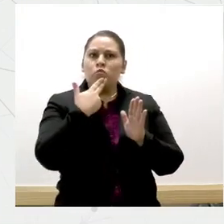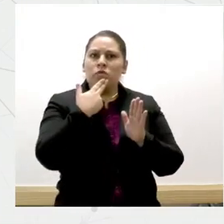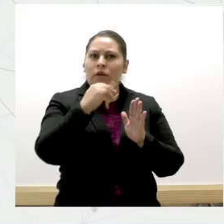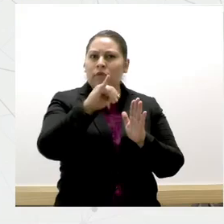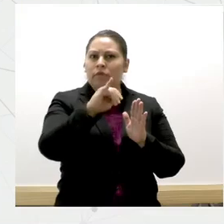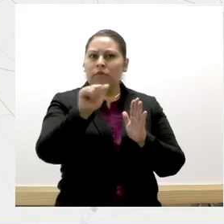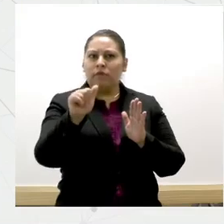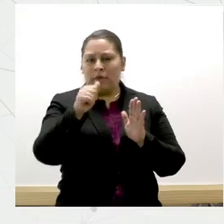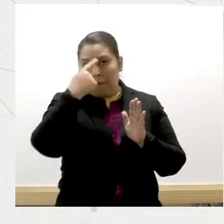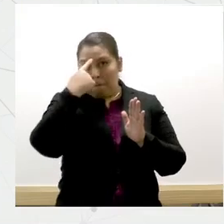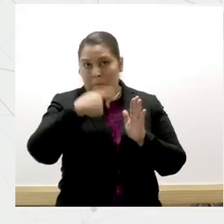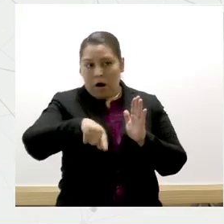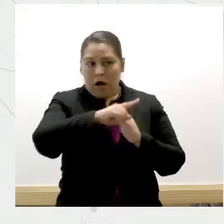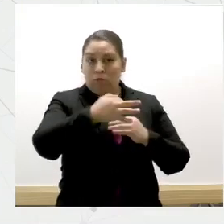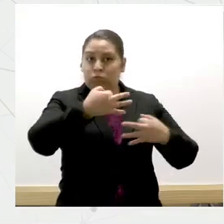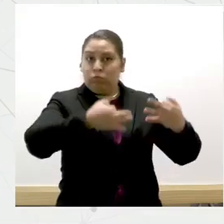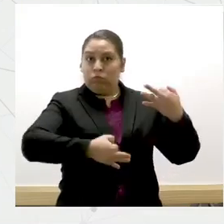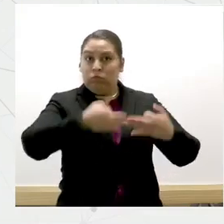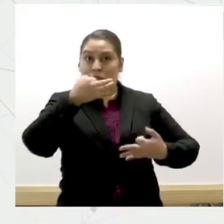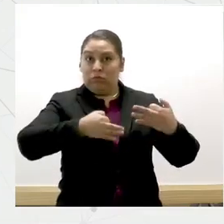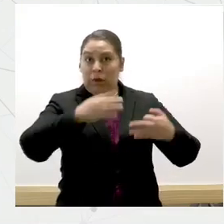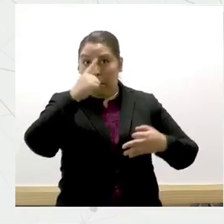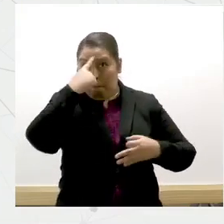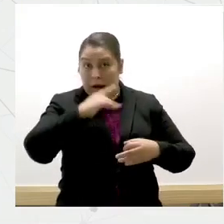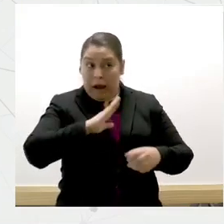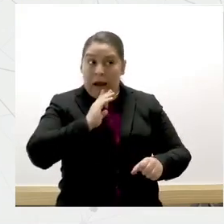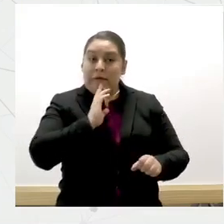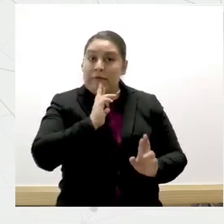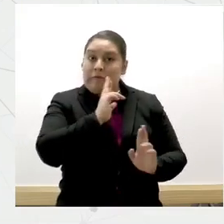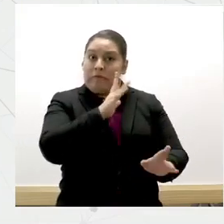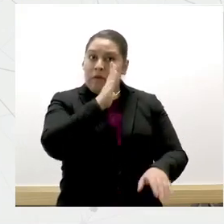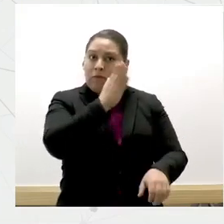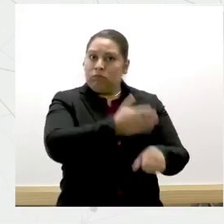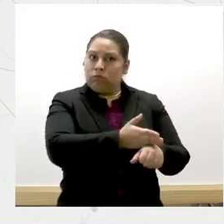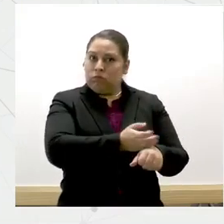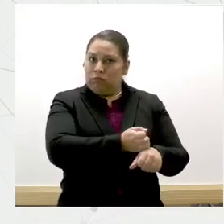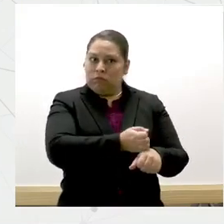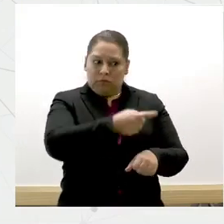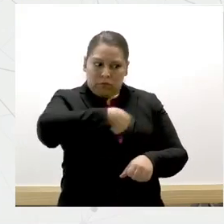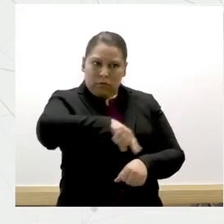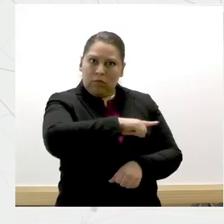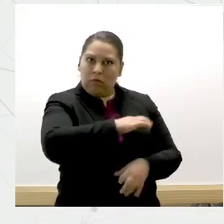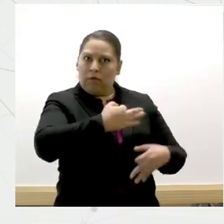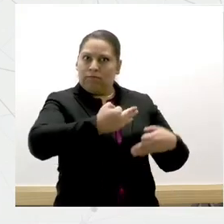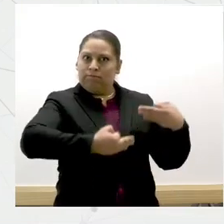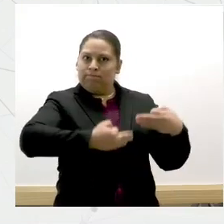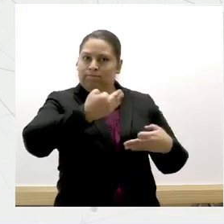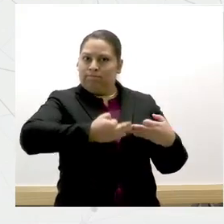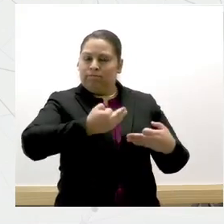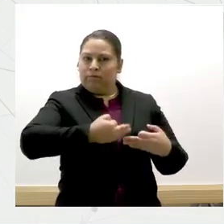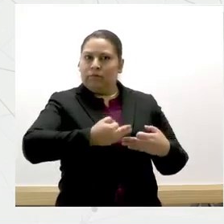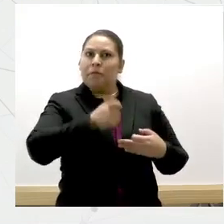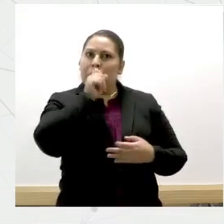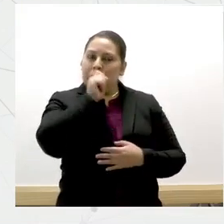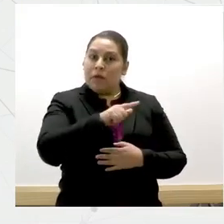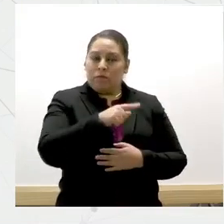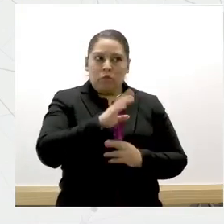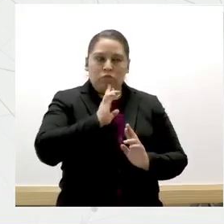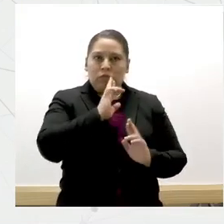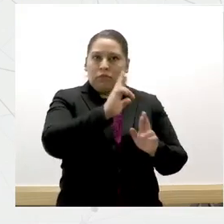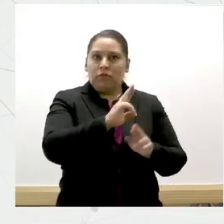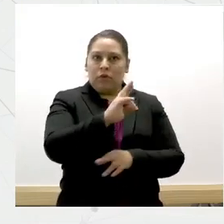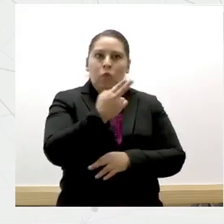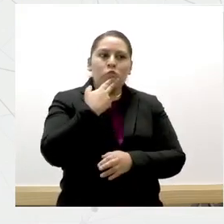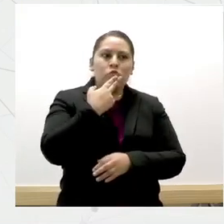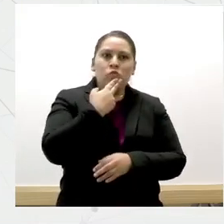dictado de sentencias. Fíjense, es decir, en el ejercicio de la función jurisdiccional, algo que afecta tanto a las personas,